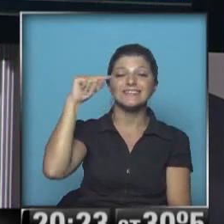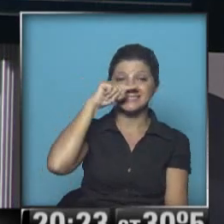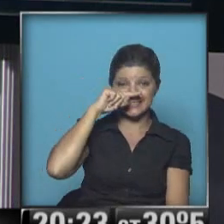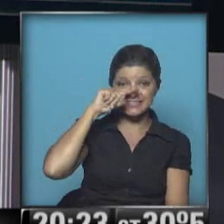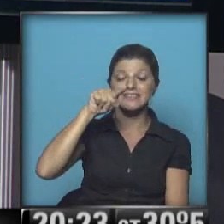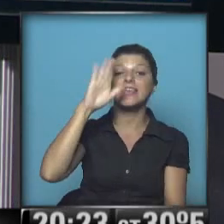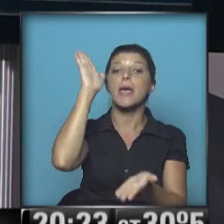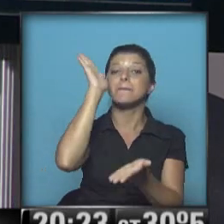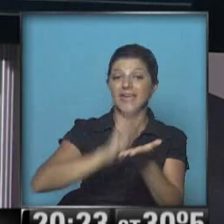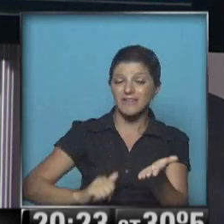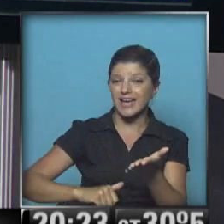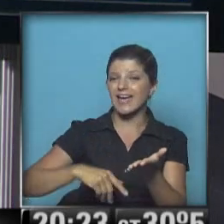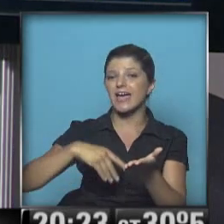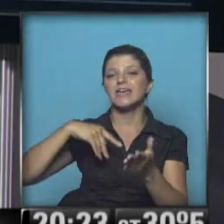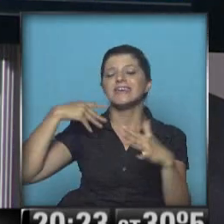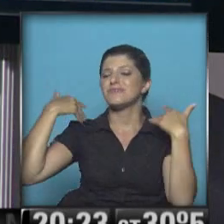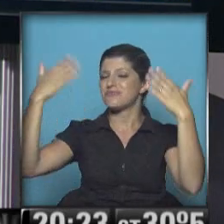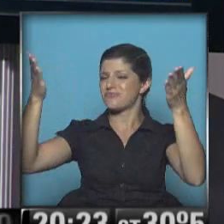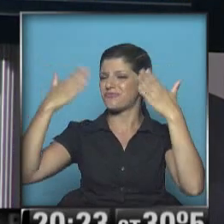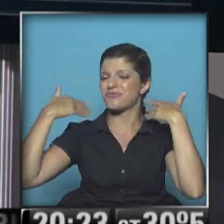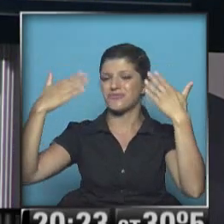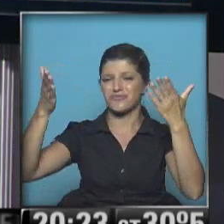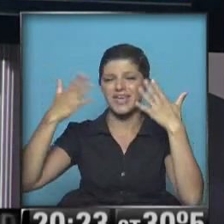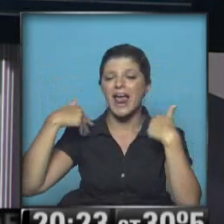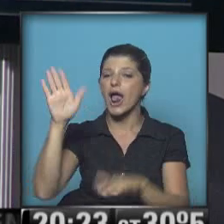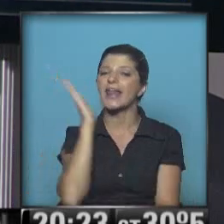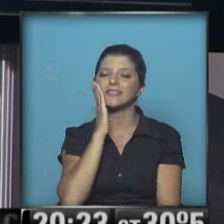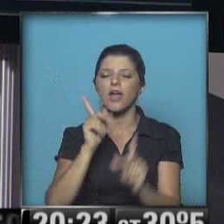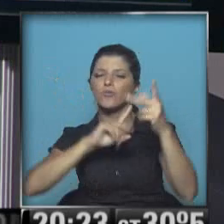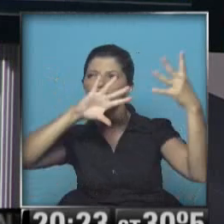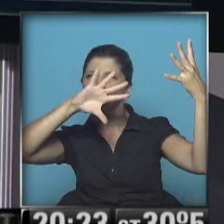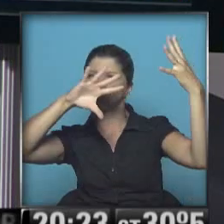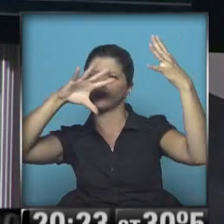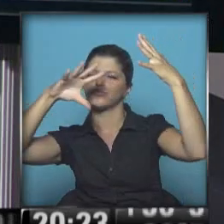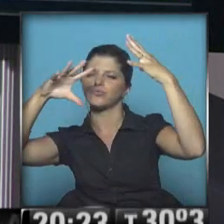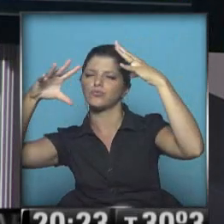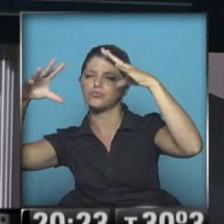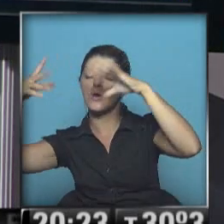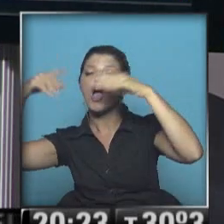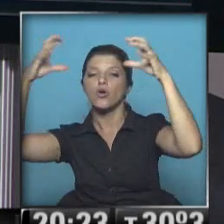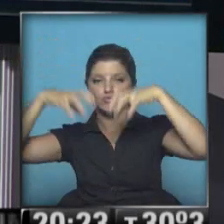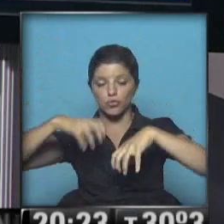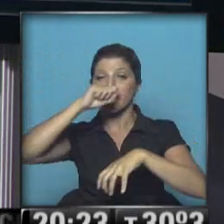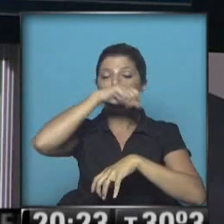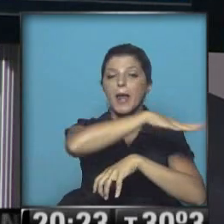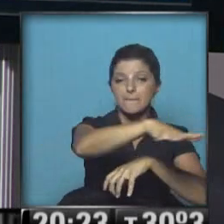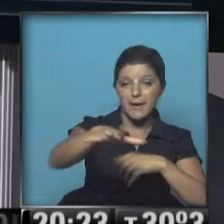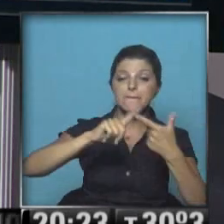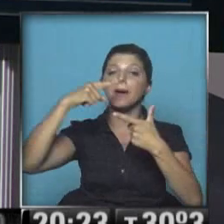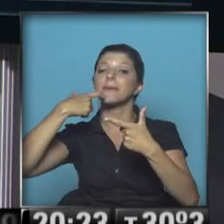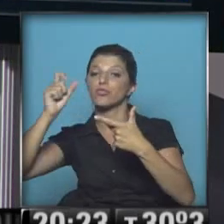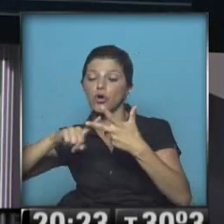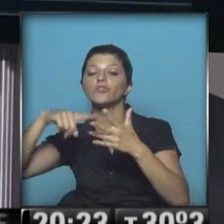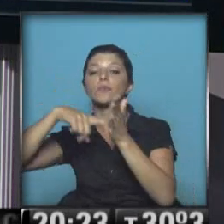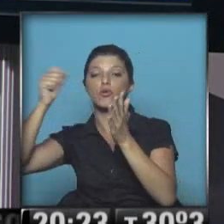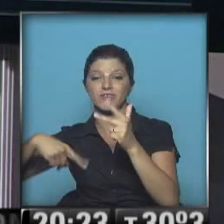valla blanca y tanto calor en horas de la tarde comenzaron a gestarse unas nubes de Tormenta en el este de Mendoza norte de la Pampa oeste de Buenos Aires y toda